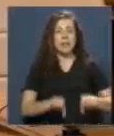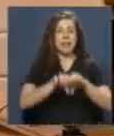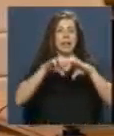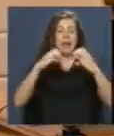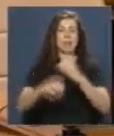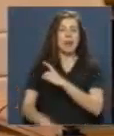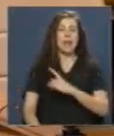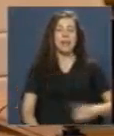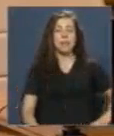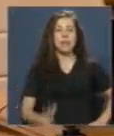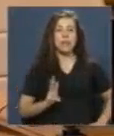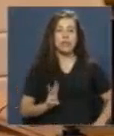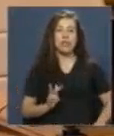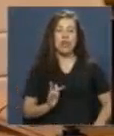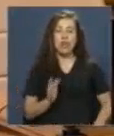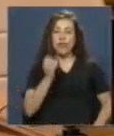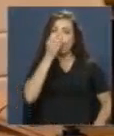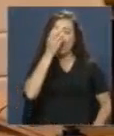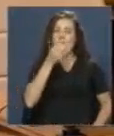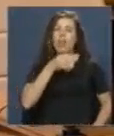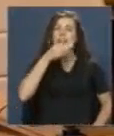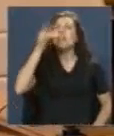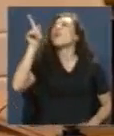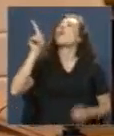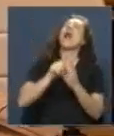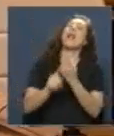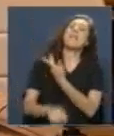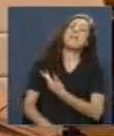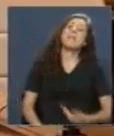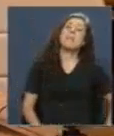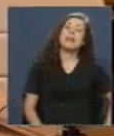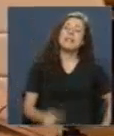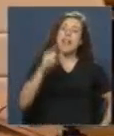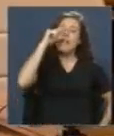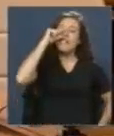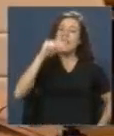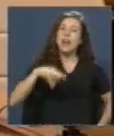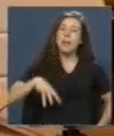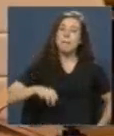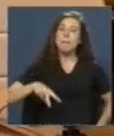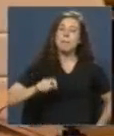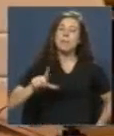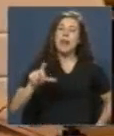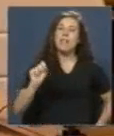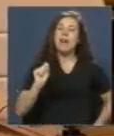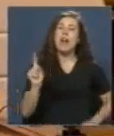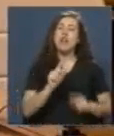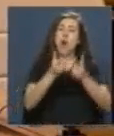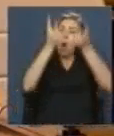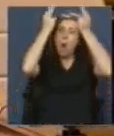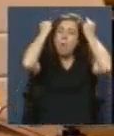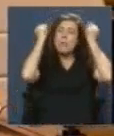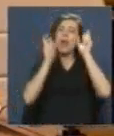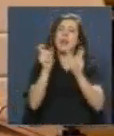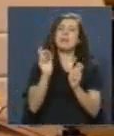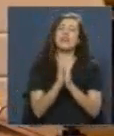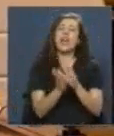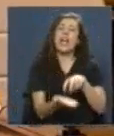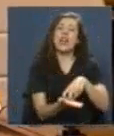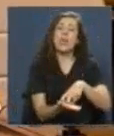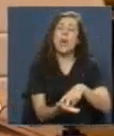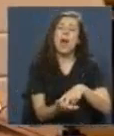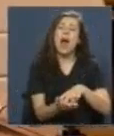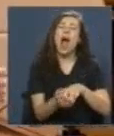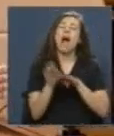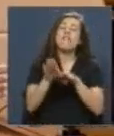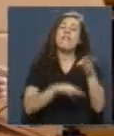Diputados, Iván Flores, citando al gran presidente Eduardo Frei Montalva, no se humilla quien ruega en nombre de la